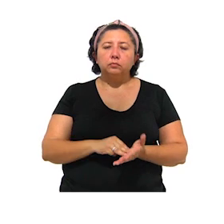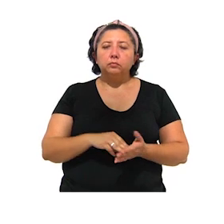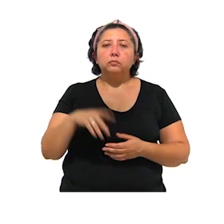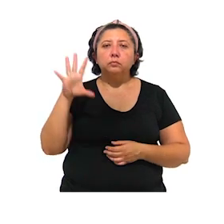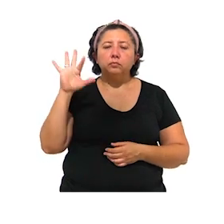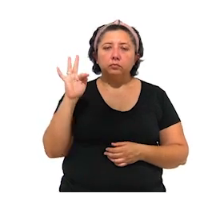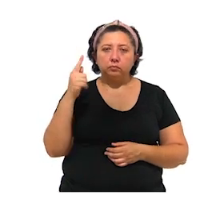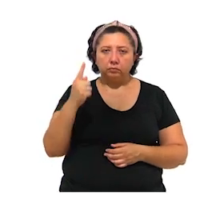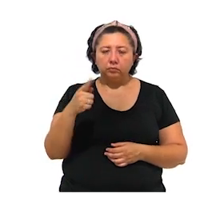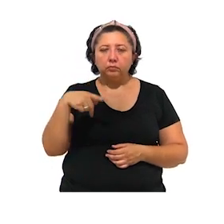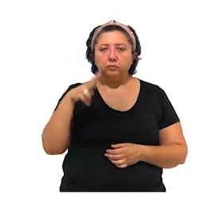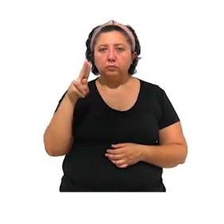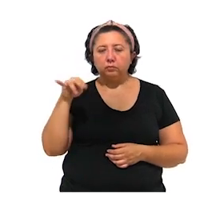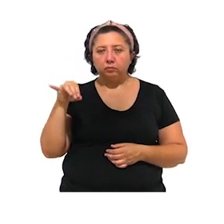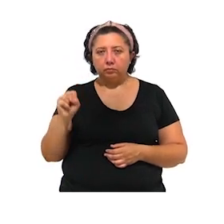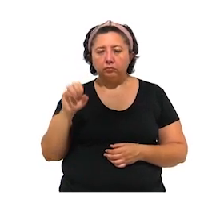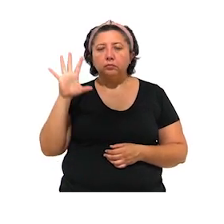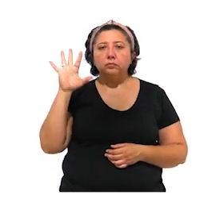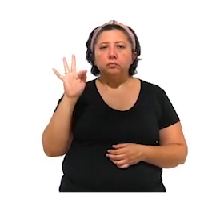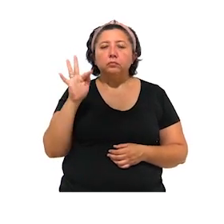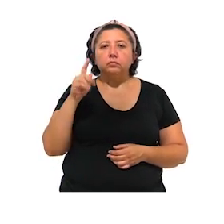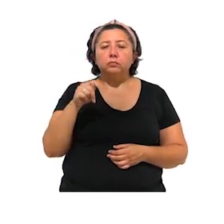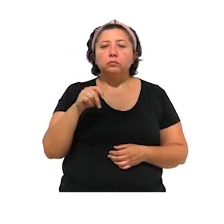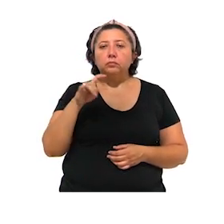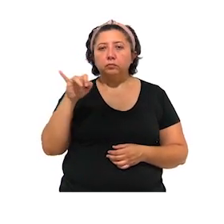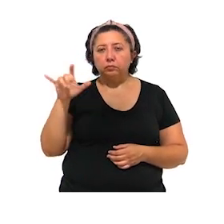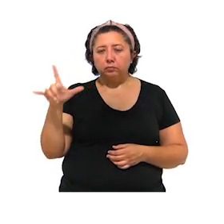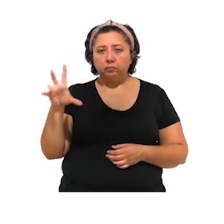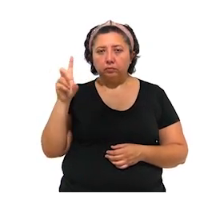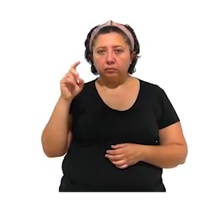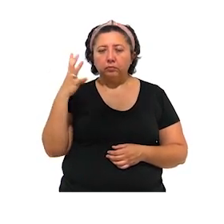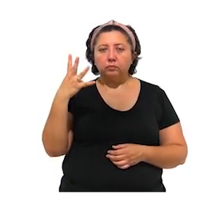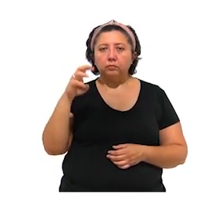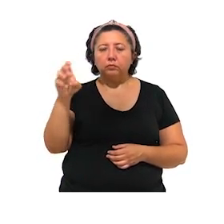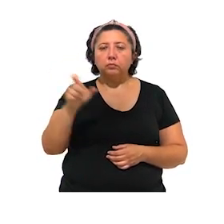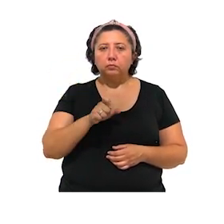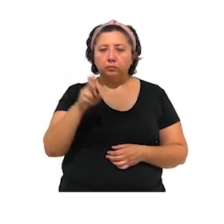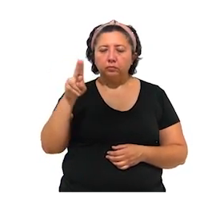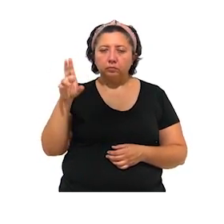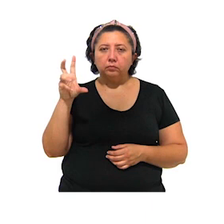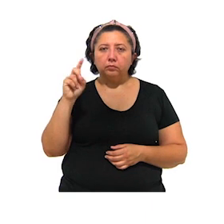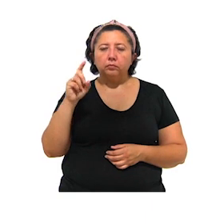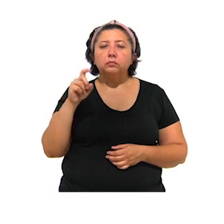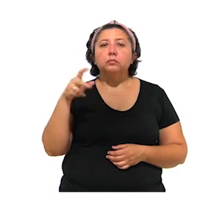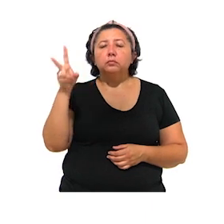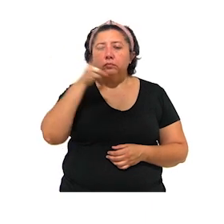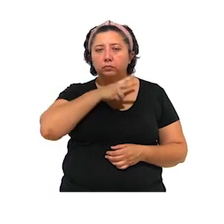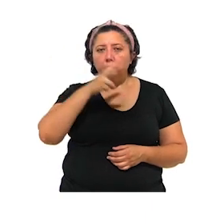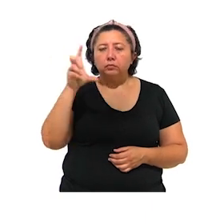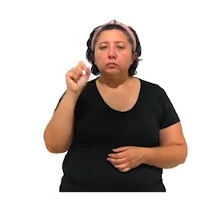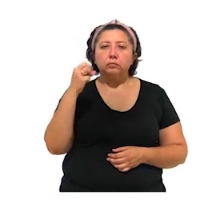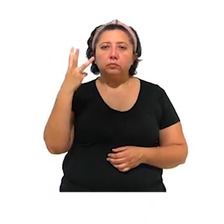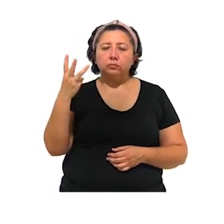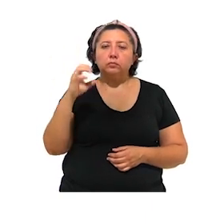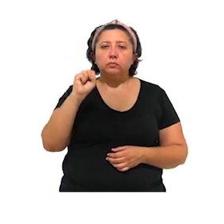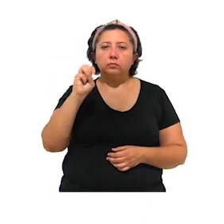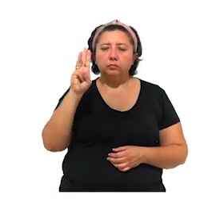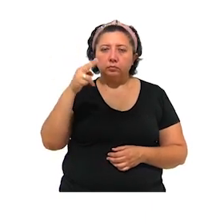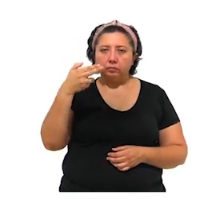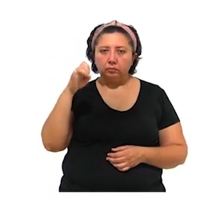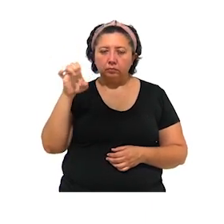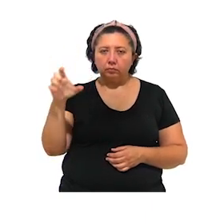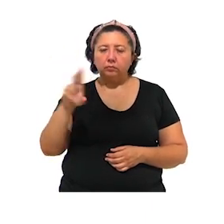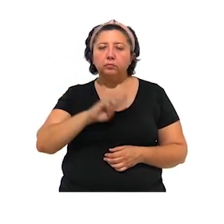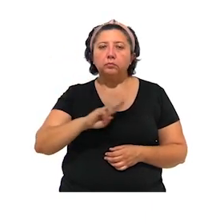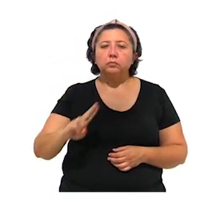41 en kanasín 40 en motul 34 de mexicano 30 en valladolid 23 en samahil y